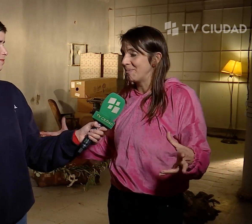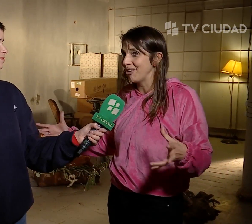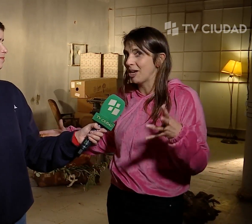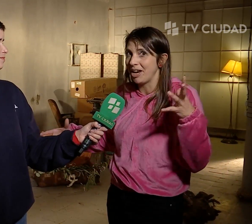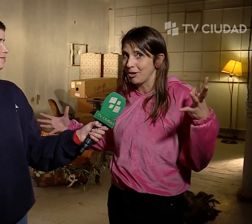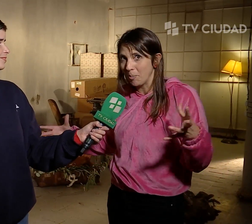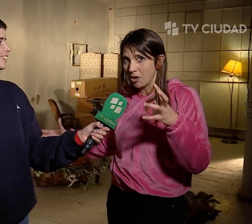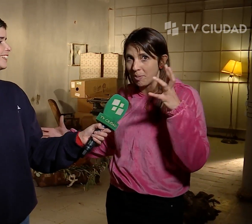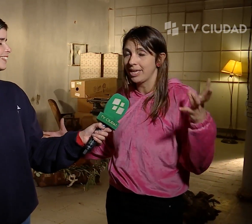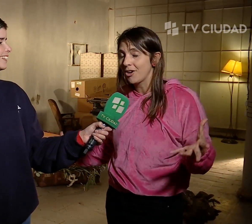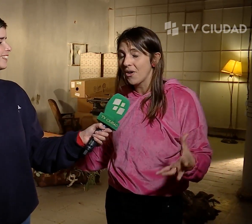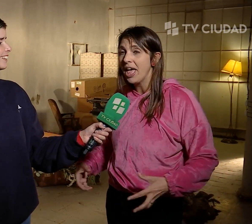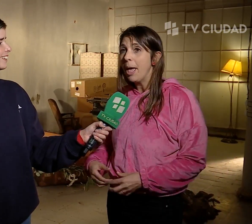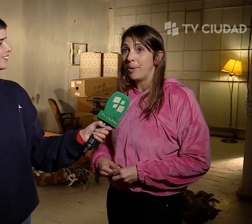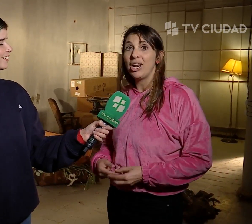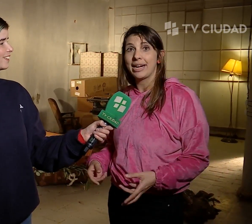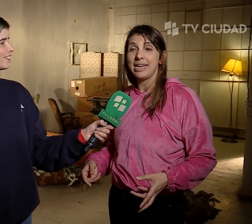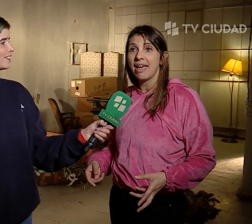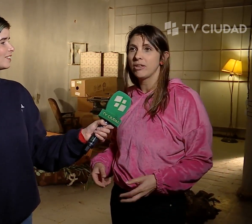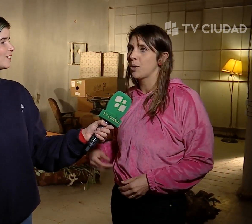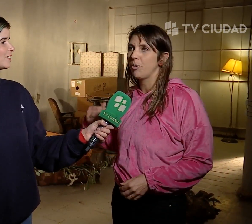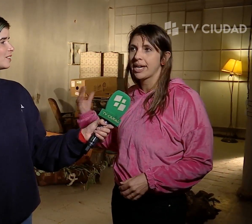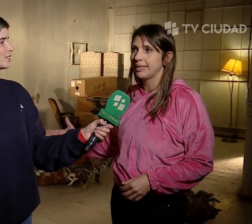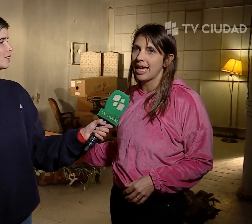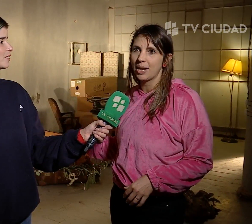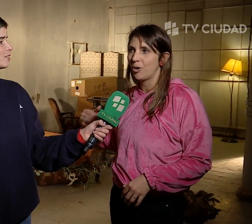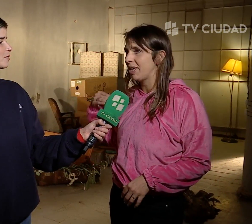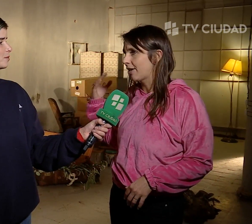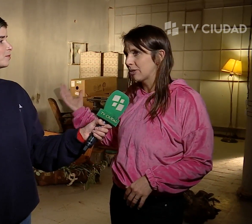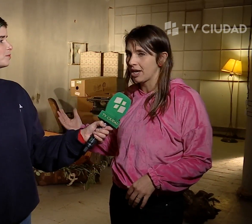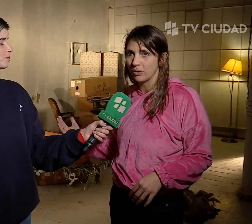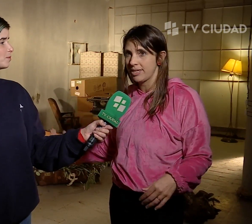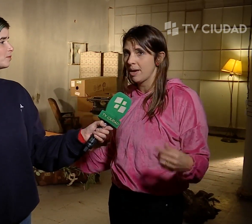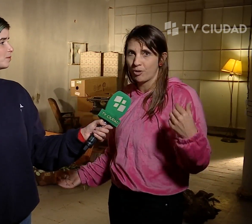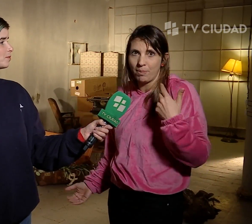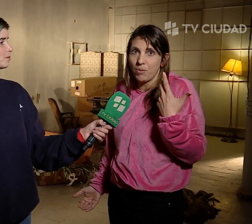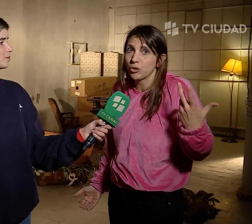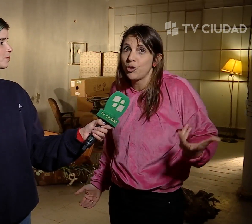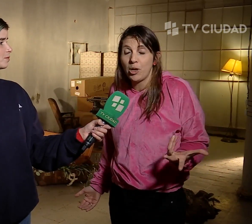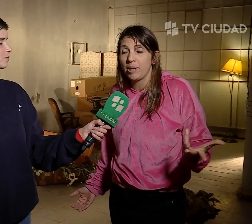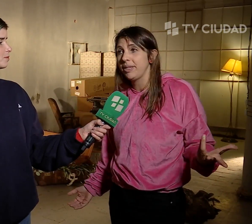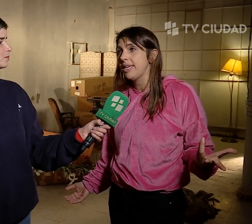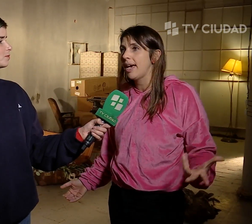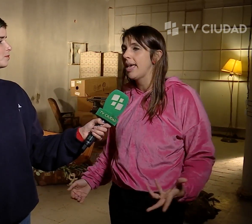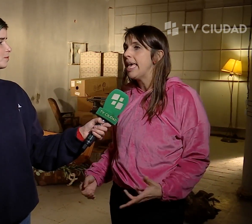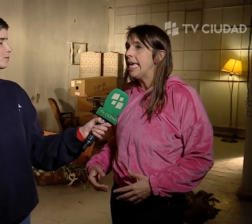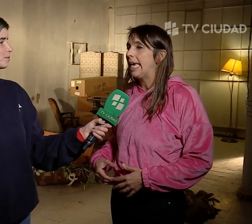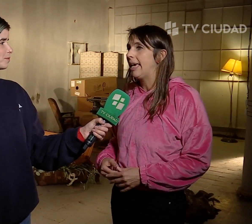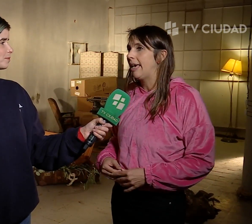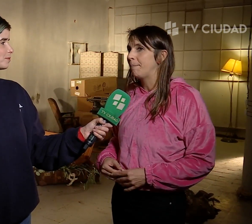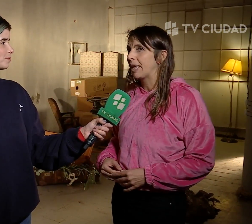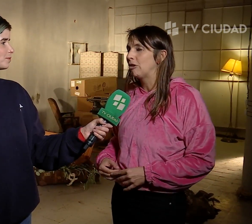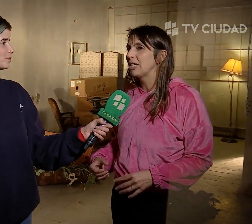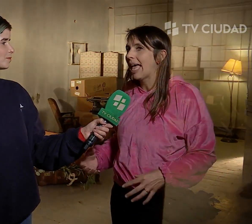medio chamanico medio mágico pero es la realidad yo volví a cantar volví a hacer cosas que no hacía porque mi voz no me lo permitía